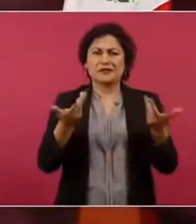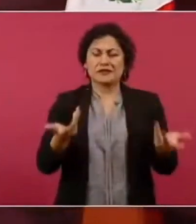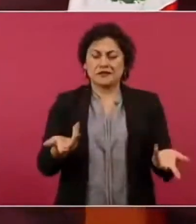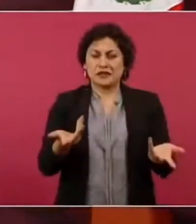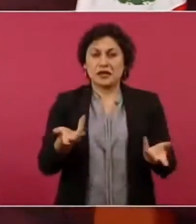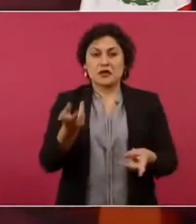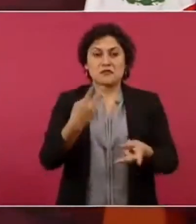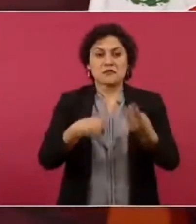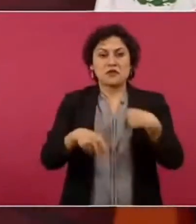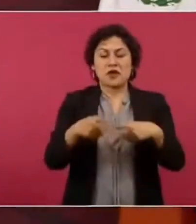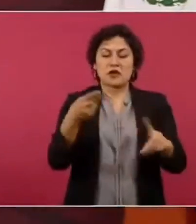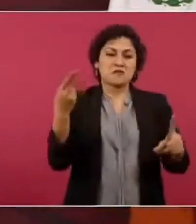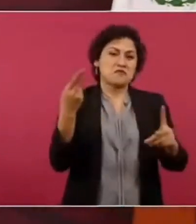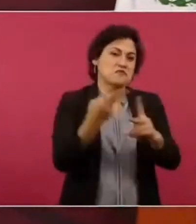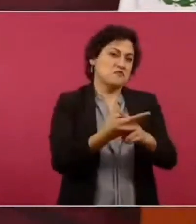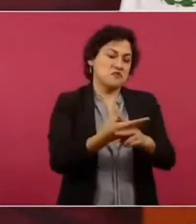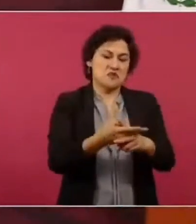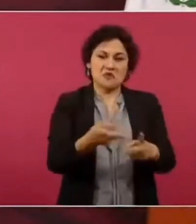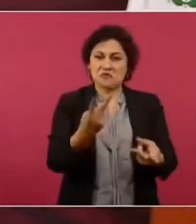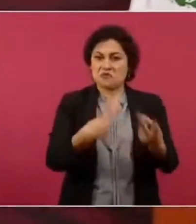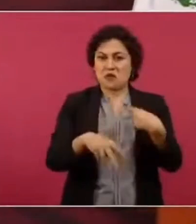Fíjense lo fuerte que es